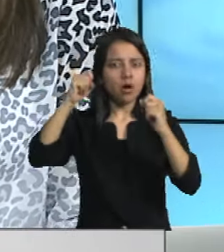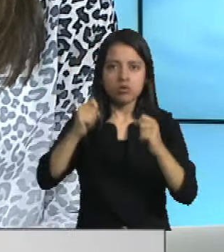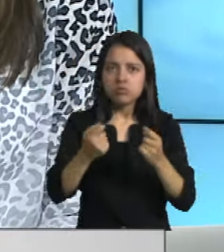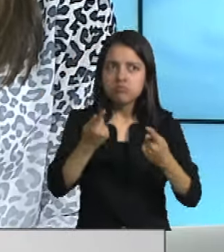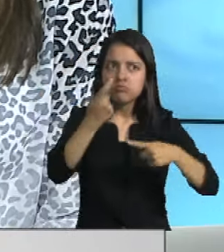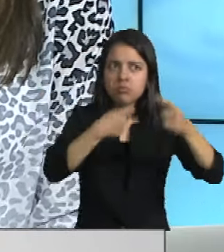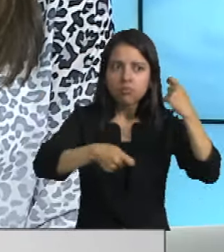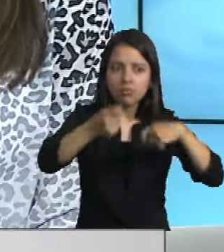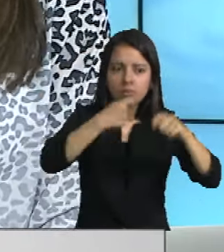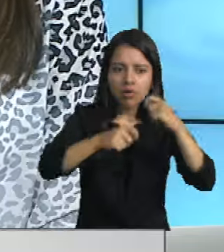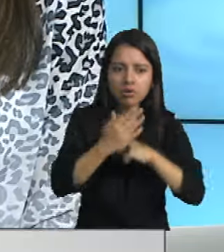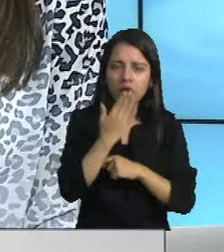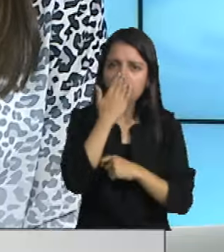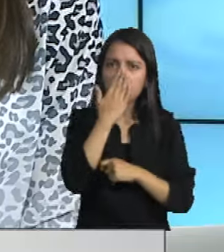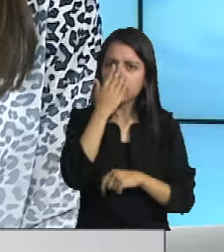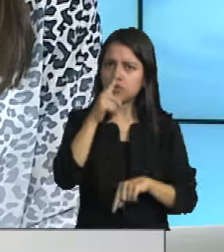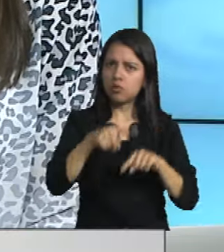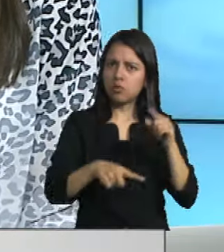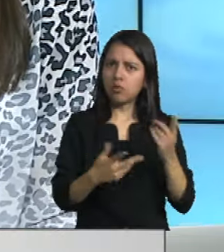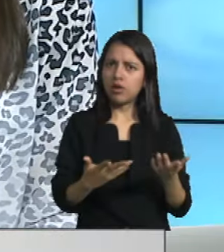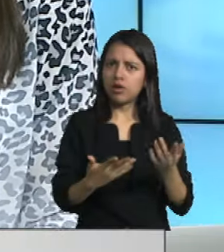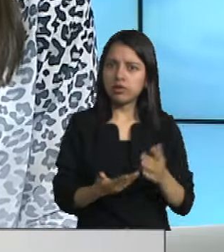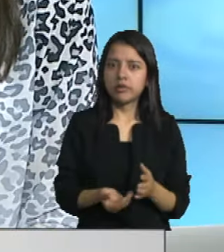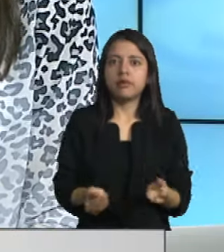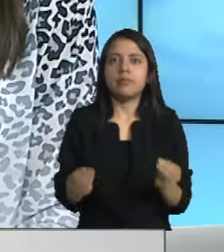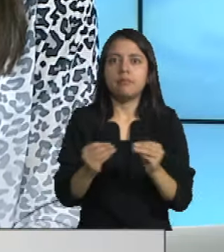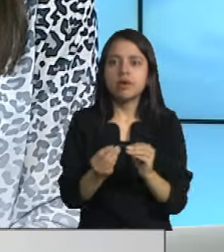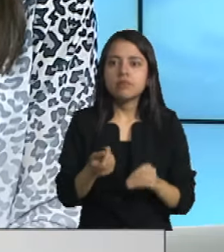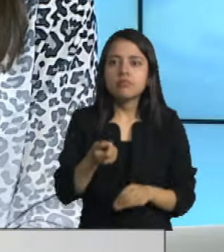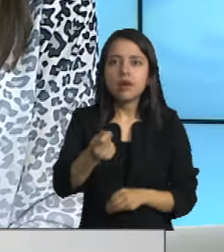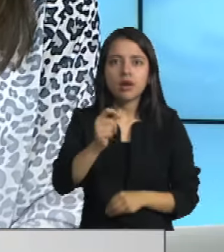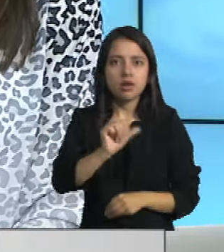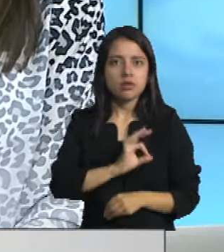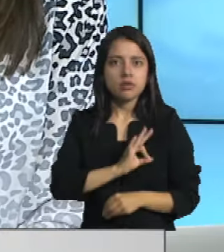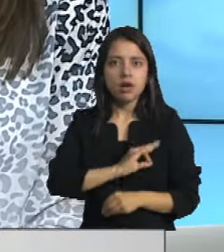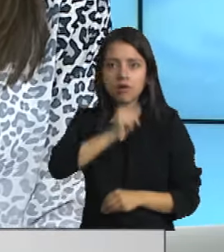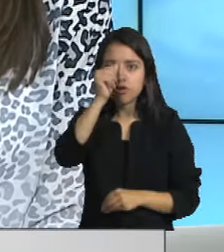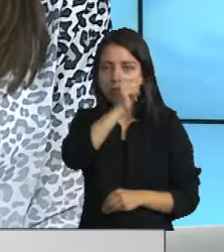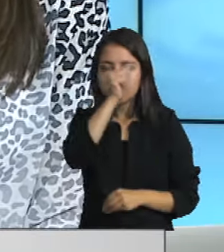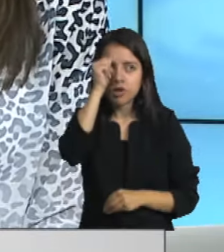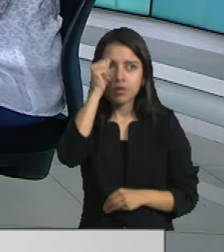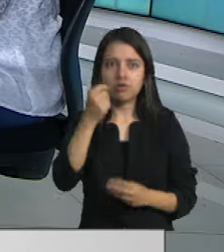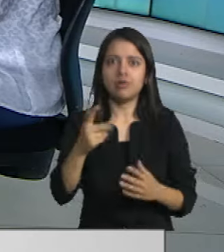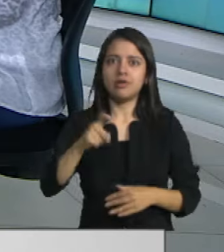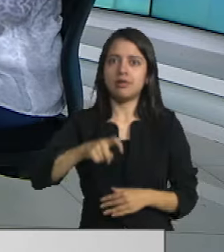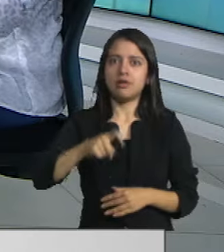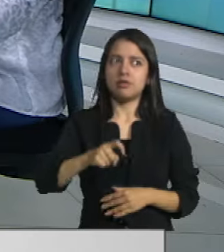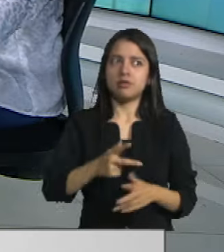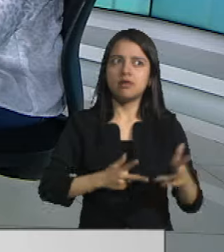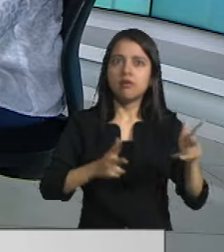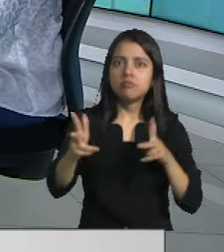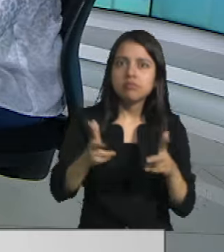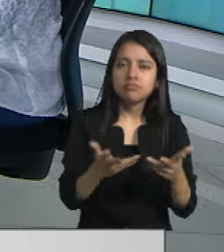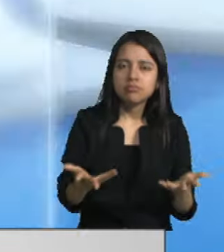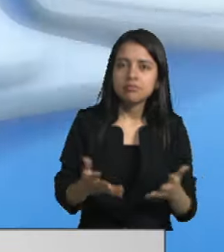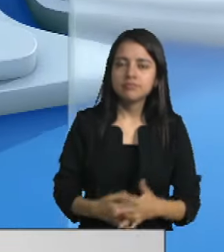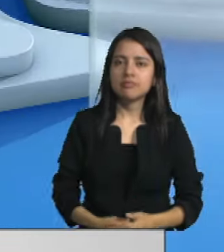vehicular para este fin de semana de Amor y Amistad. ¿Qué expectativas tienen y qué le piden al gobierno estos sectores? Ana Mercedes, muy buenas tardes.